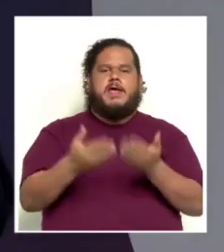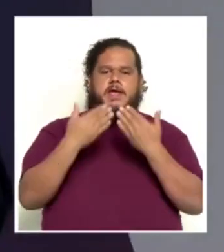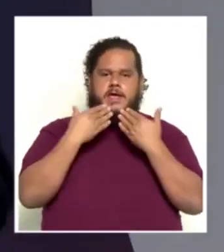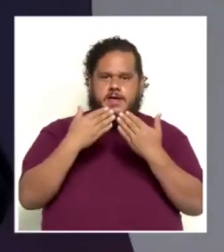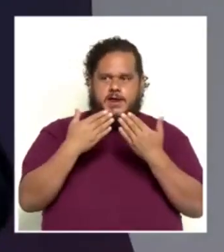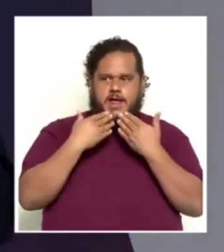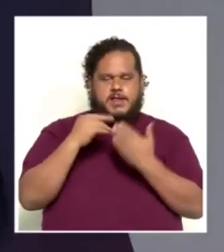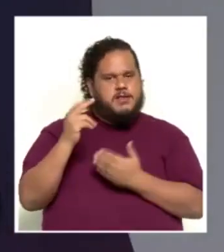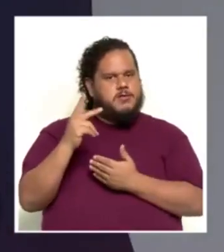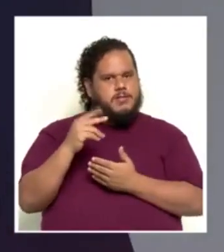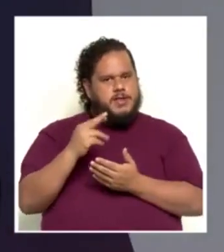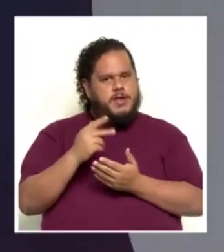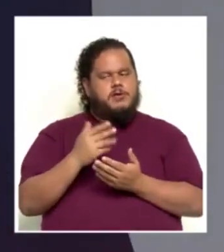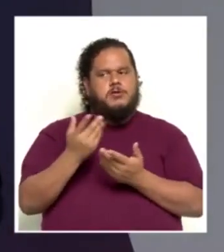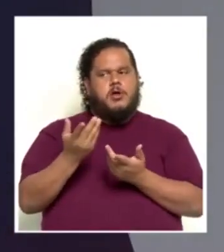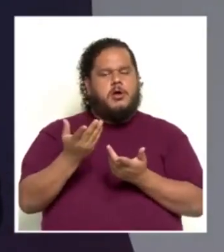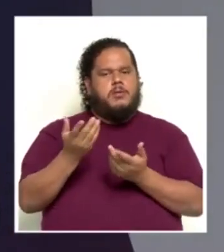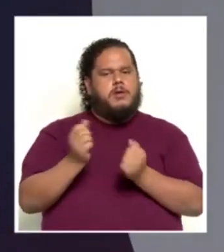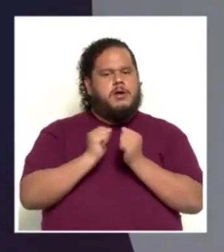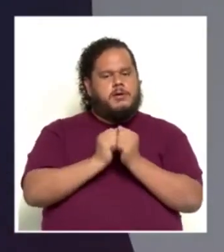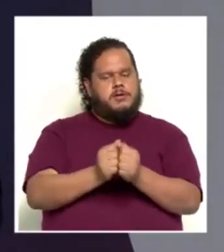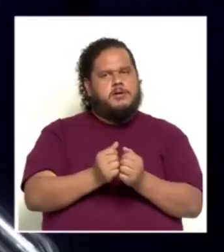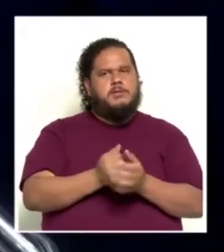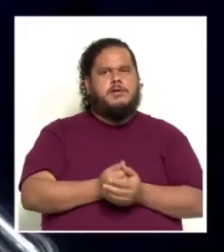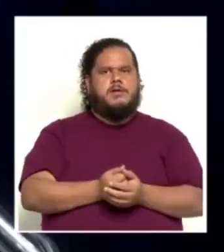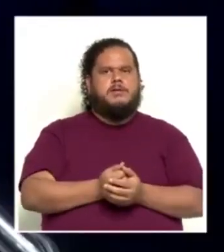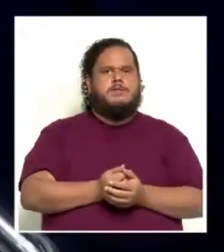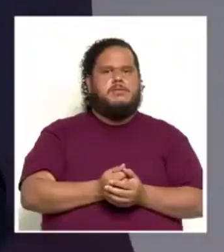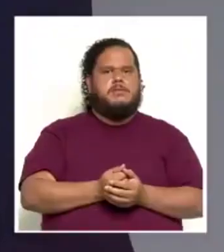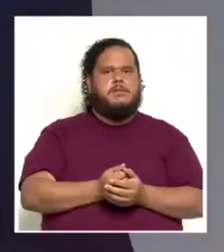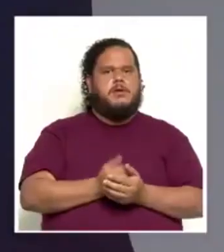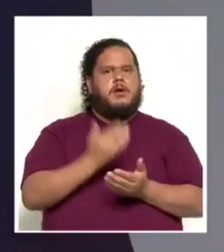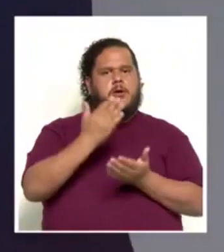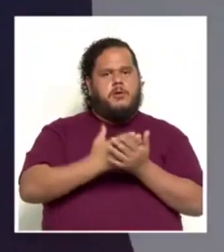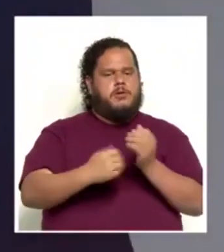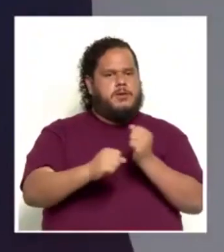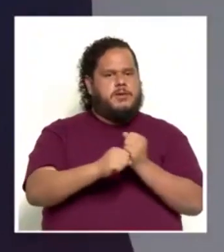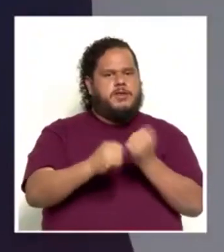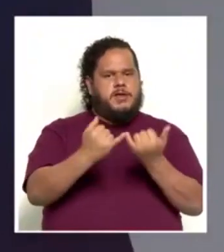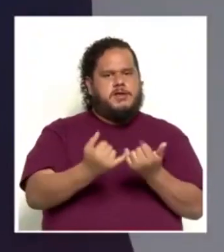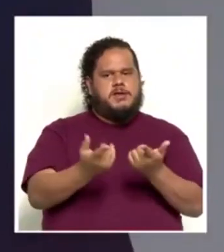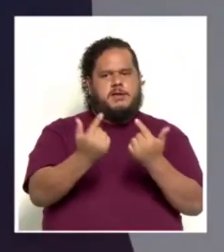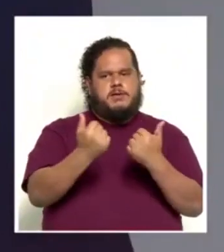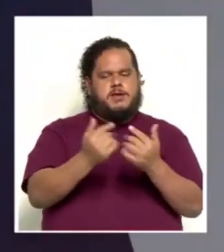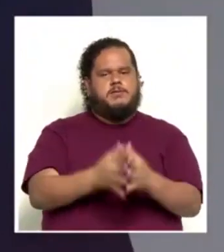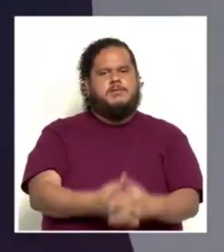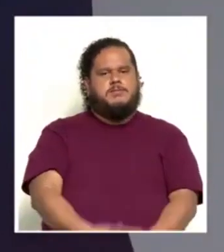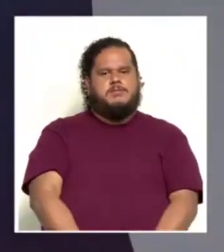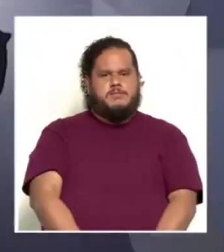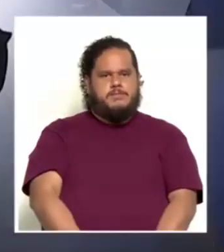Gracias, compañeros, por habernos acompañado. Con todo gusto. Nos vamos a una pausa y ya venimos.